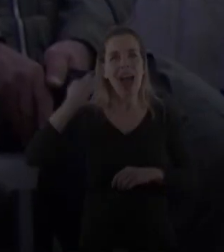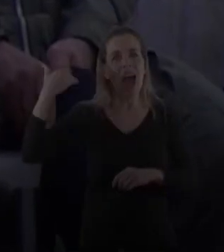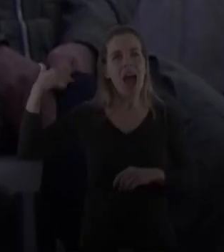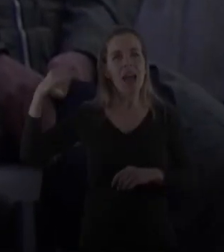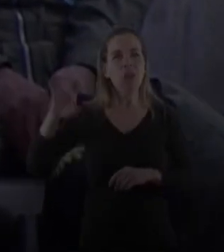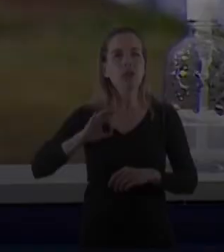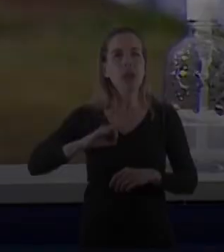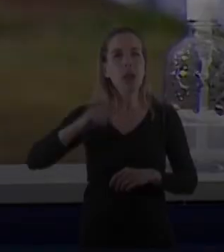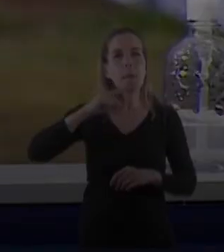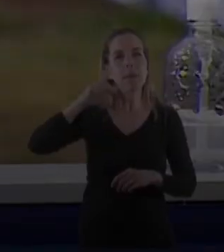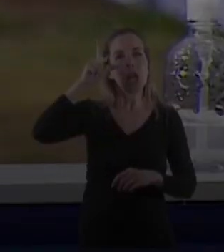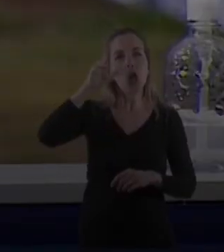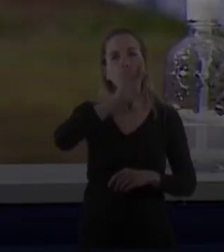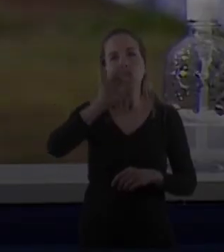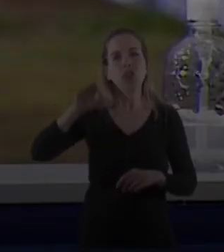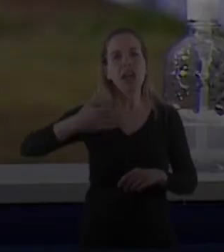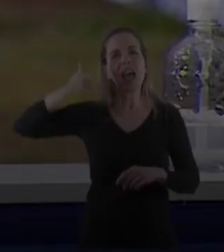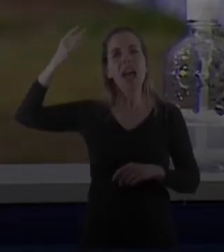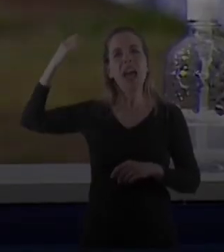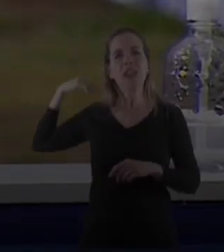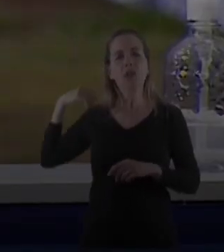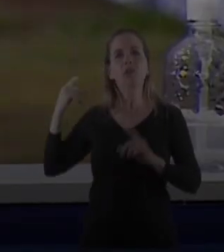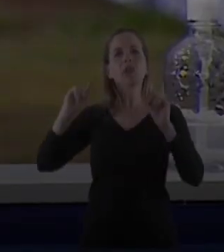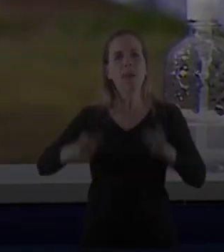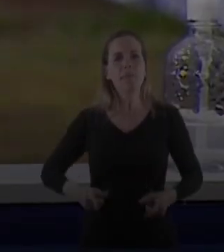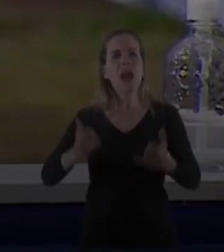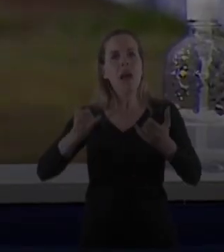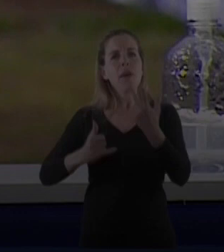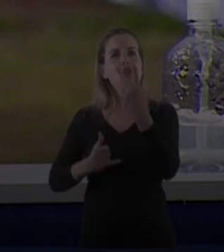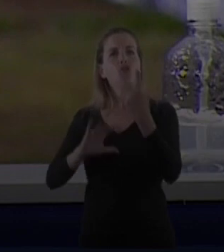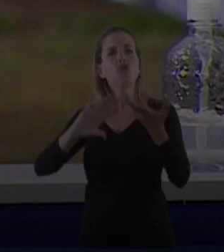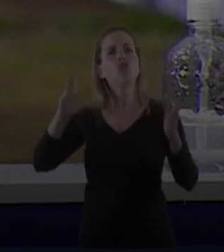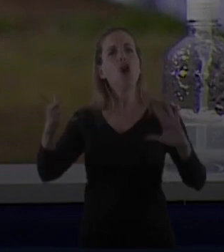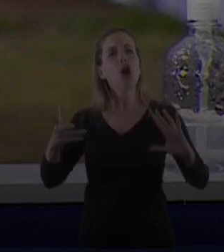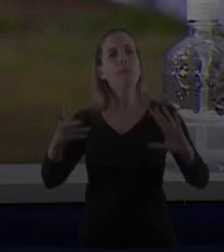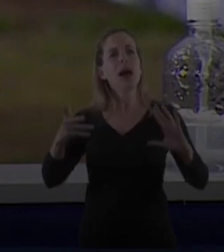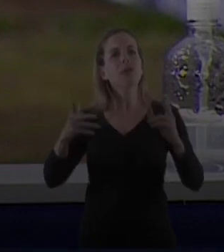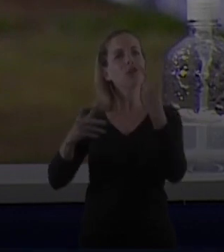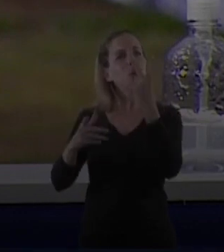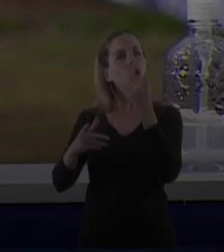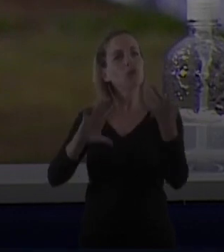el 1800 también dos formas de ver el país.